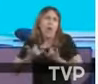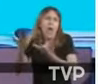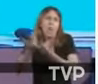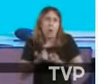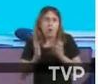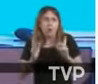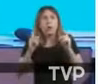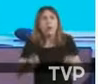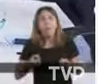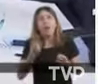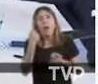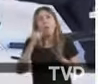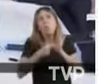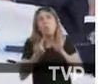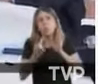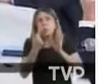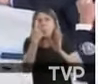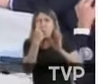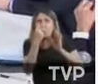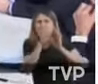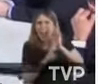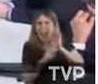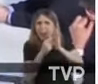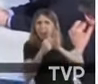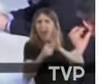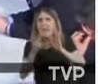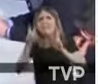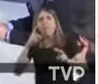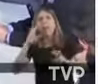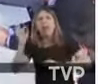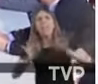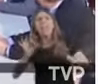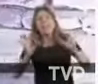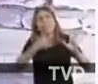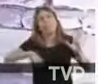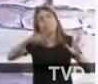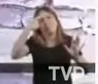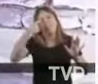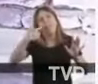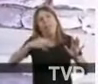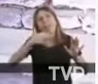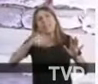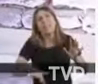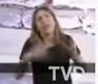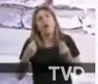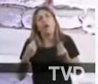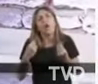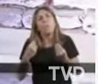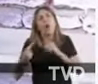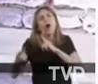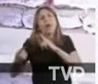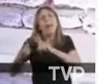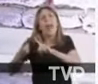apoyo. Sobre un punto en particular, sobre el tema de la estrategia, hay que entender cómo funcionan las